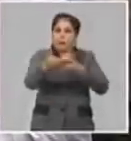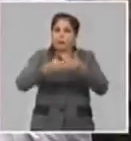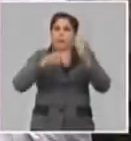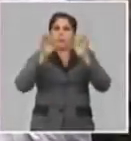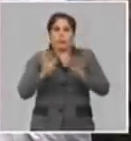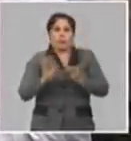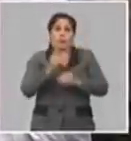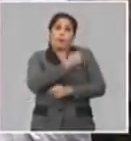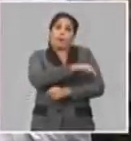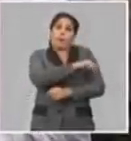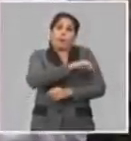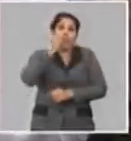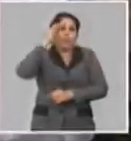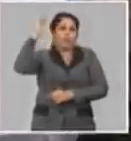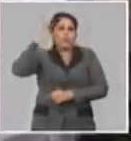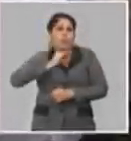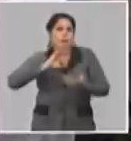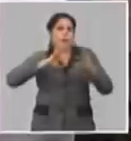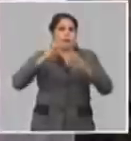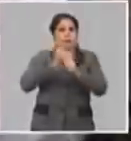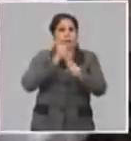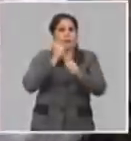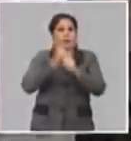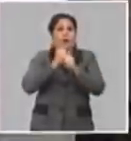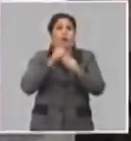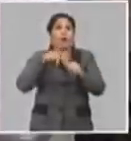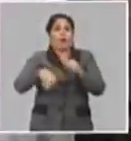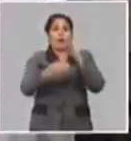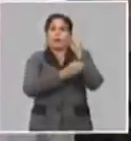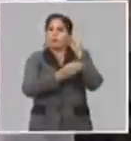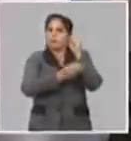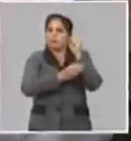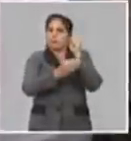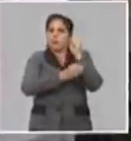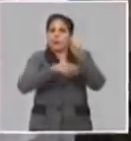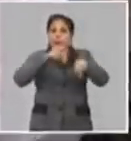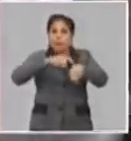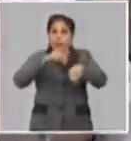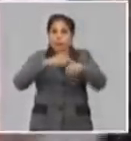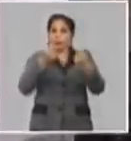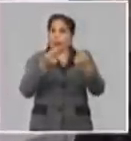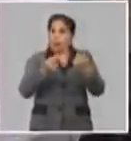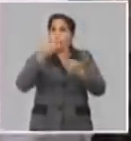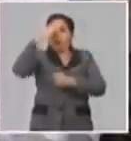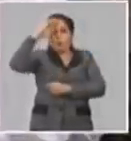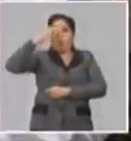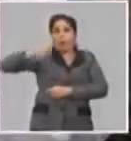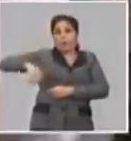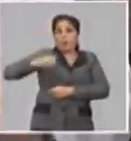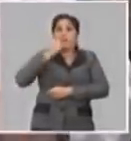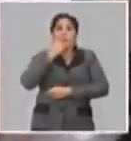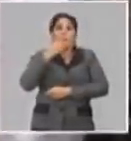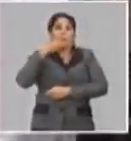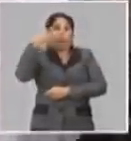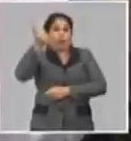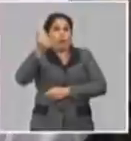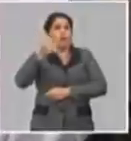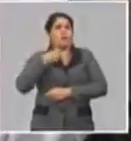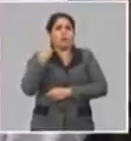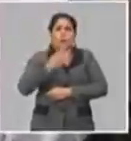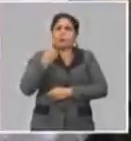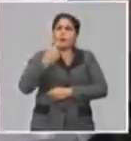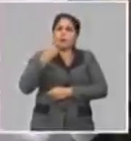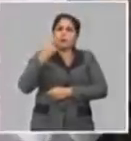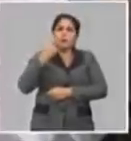conocer cuáles son las potencialidades que en este minuto tiene la economía, que podemos aprovechar más. Creo que hemos madurado un grupo